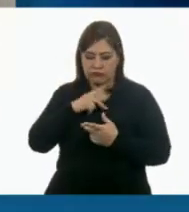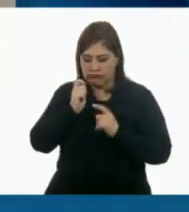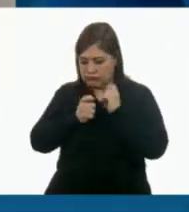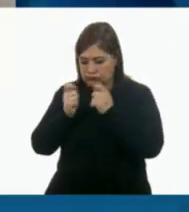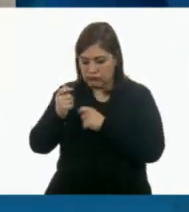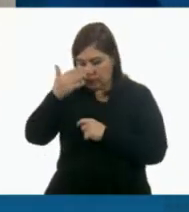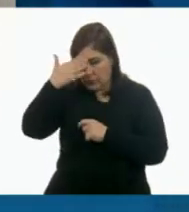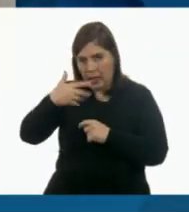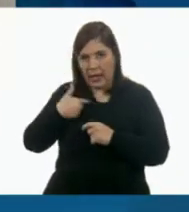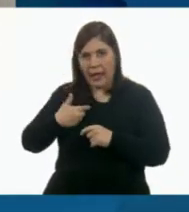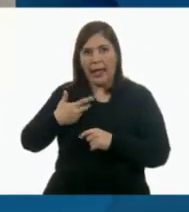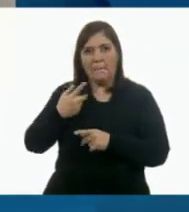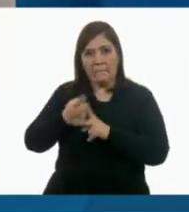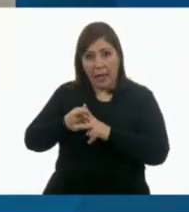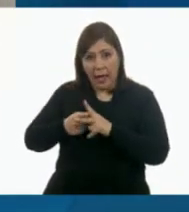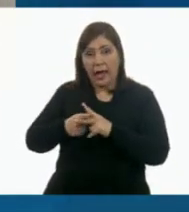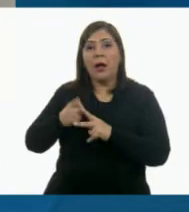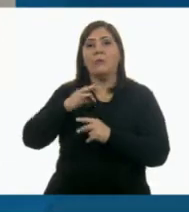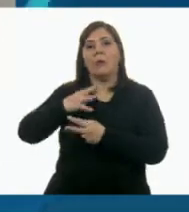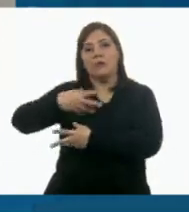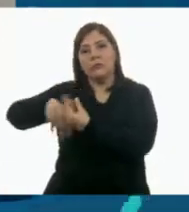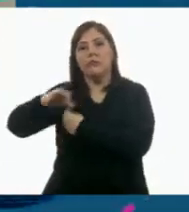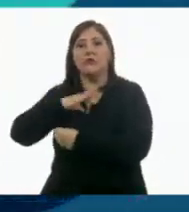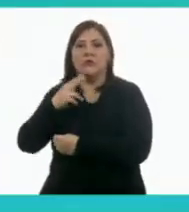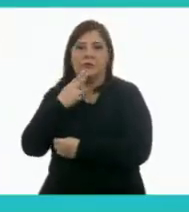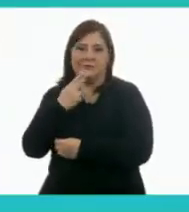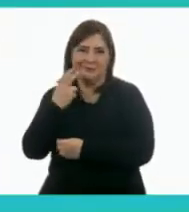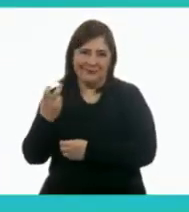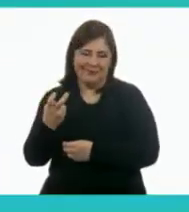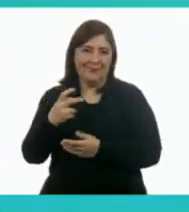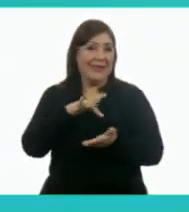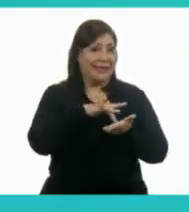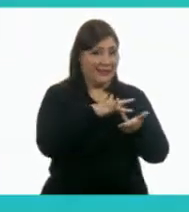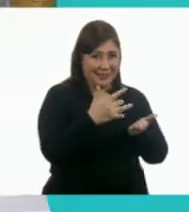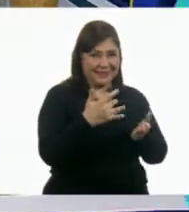que adquieres en matemáticas. Gracias.